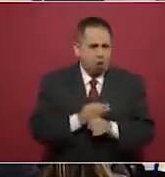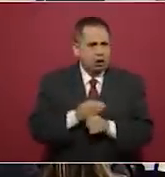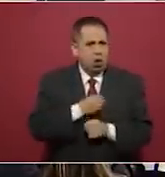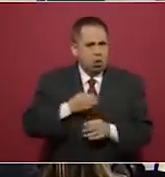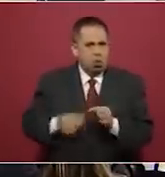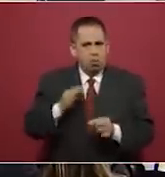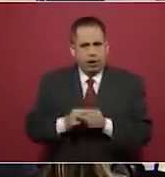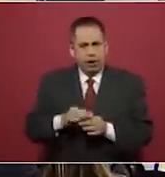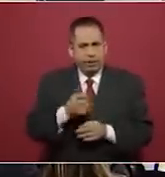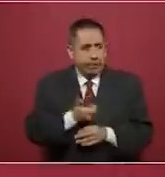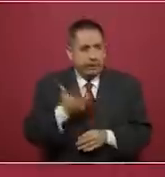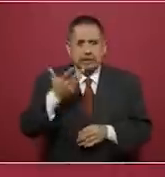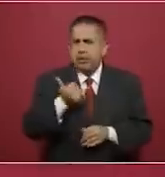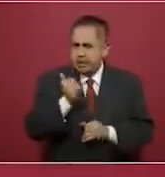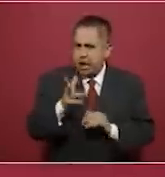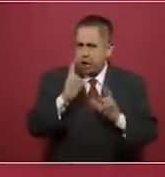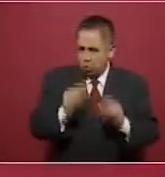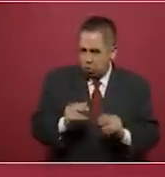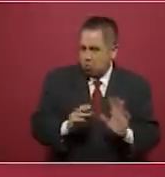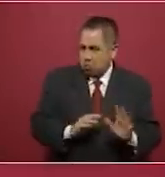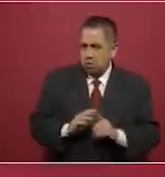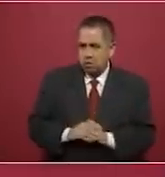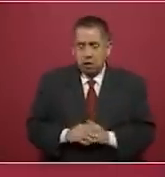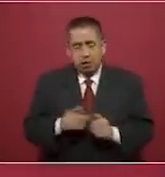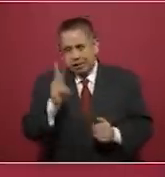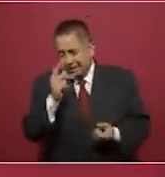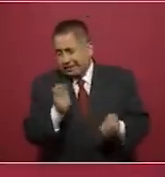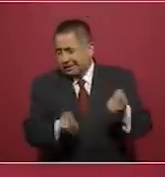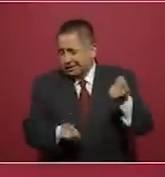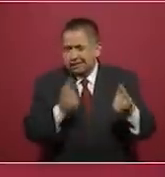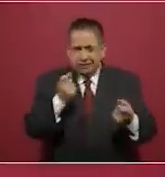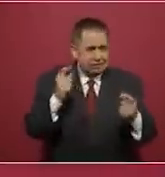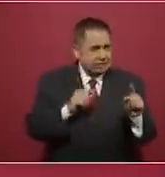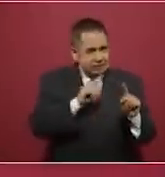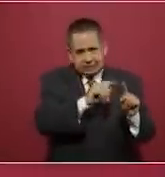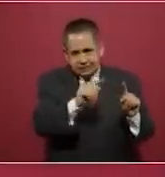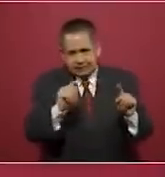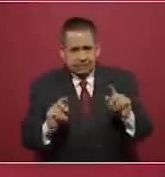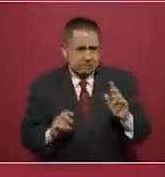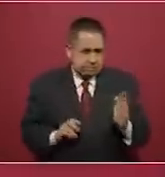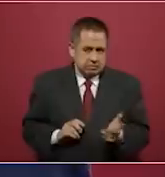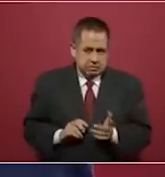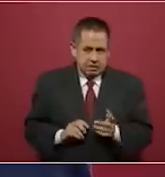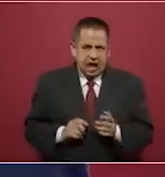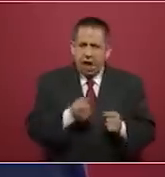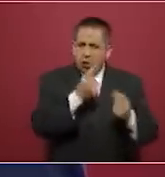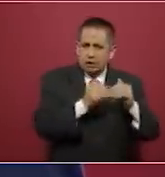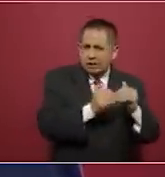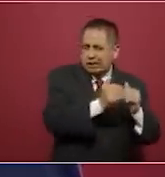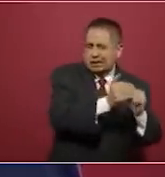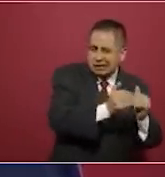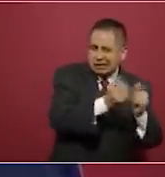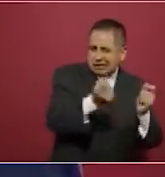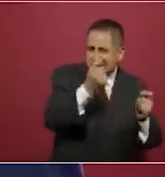sin embargo en algunos casos hay aumentos